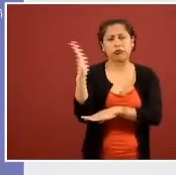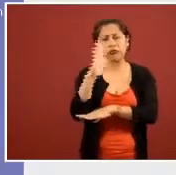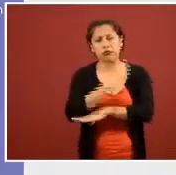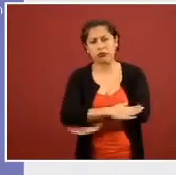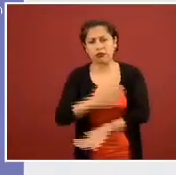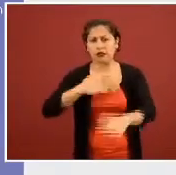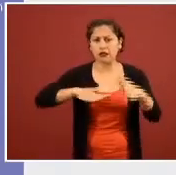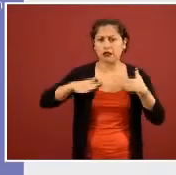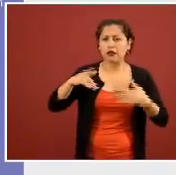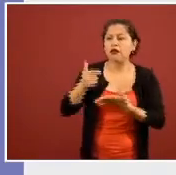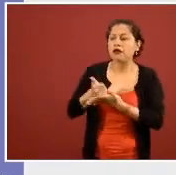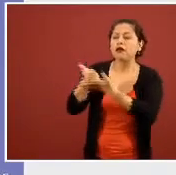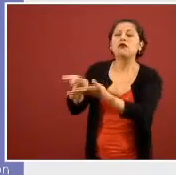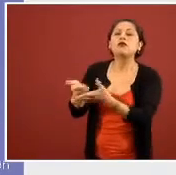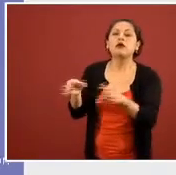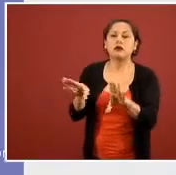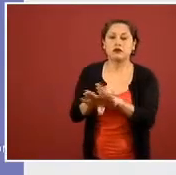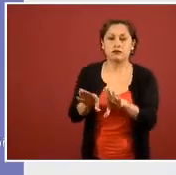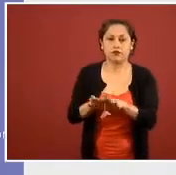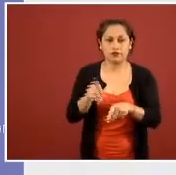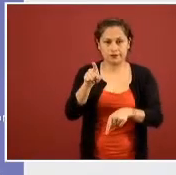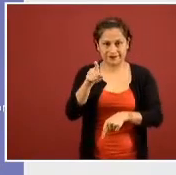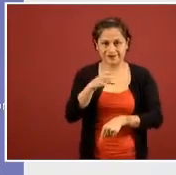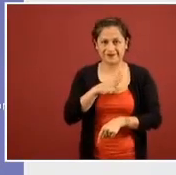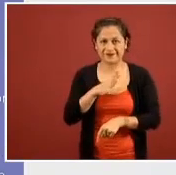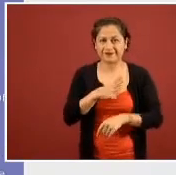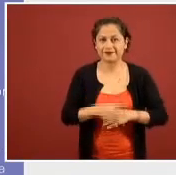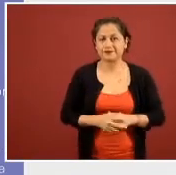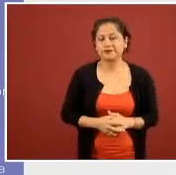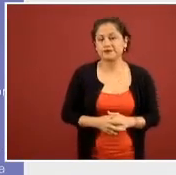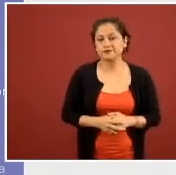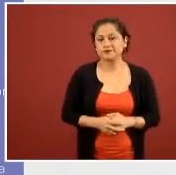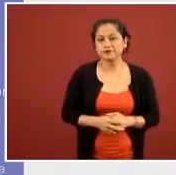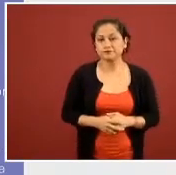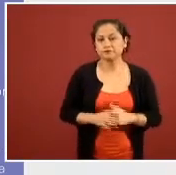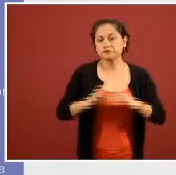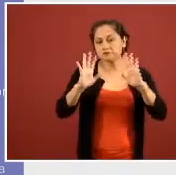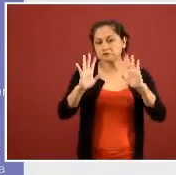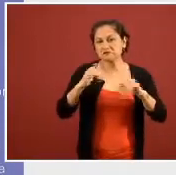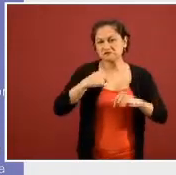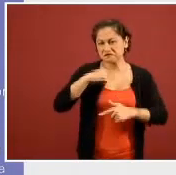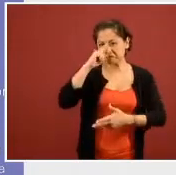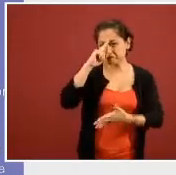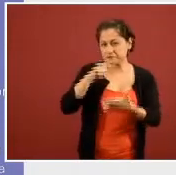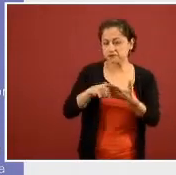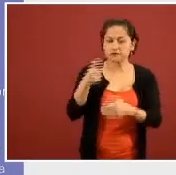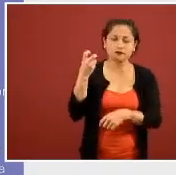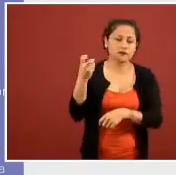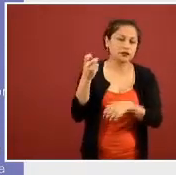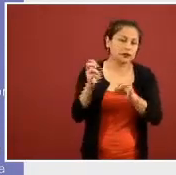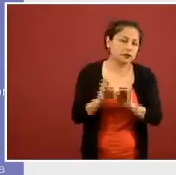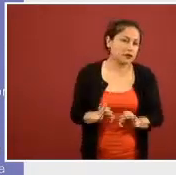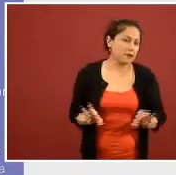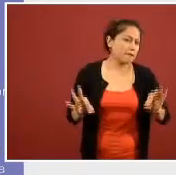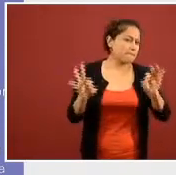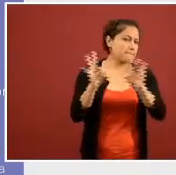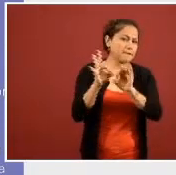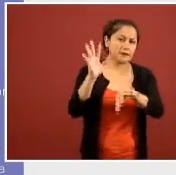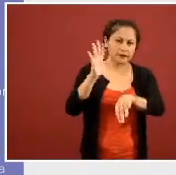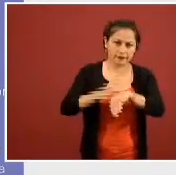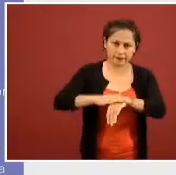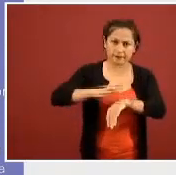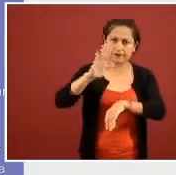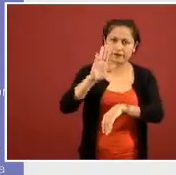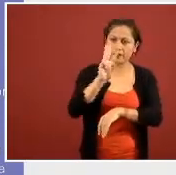agotadores. Me parece que esto es lo más importante que vamos ahorita darle a la